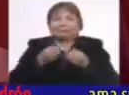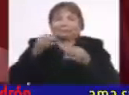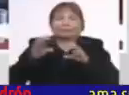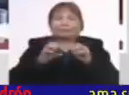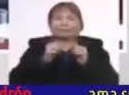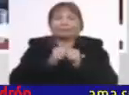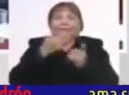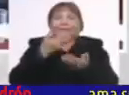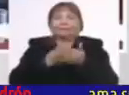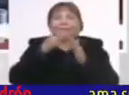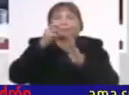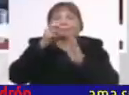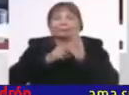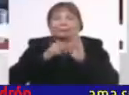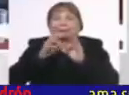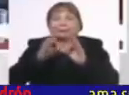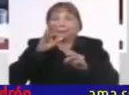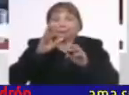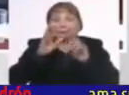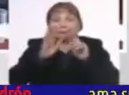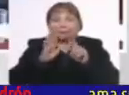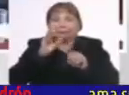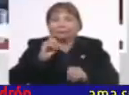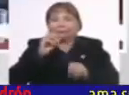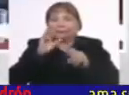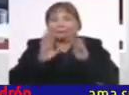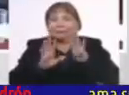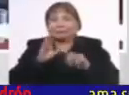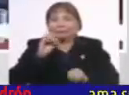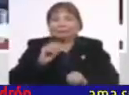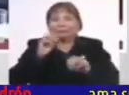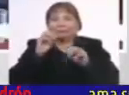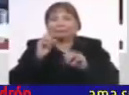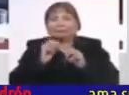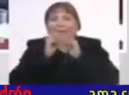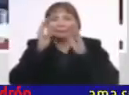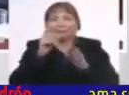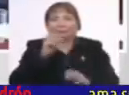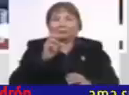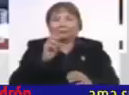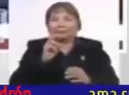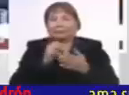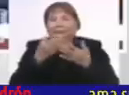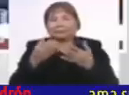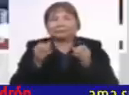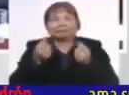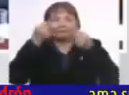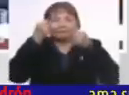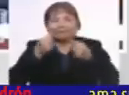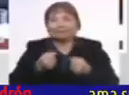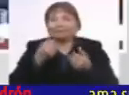inclusive un plan a 30 60 90 a 120 días cómo se iba a reestructurar el sistema inteligencia para tomar las mejores decisiones